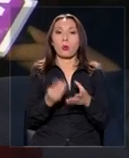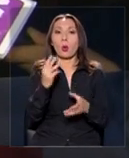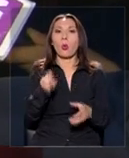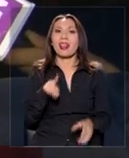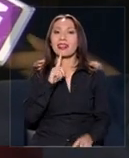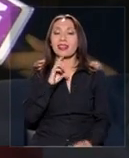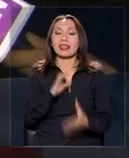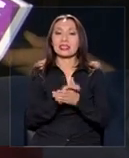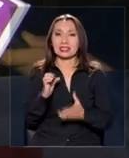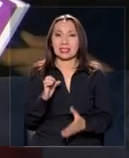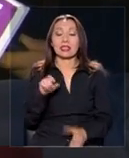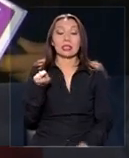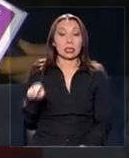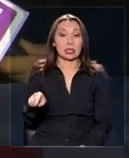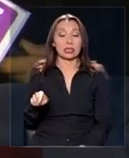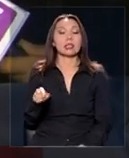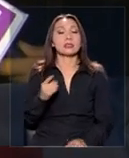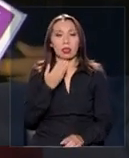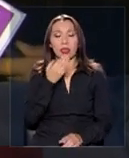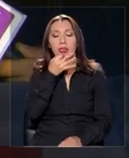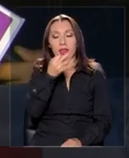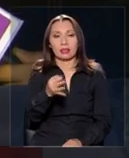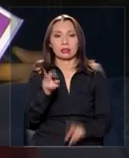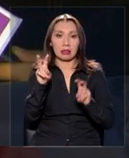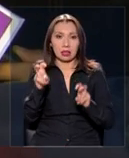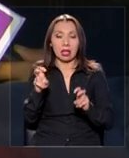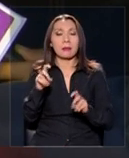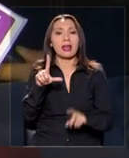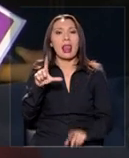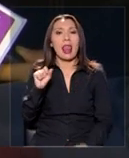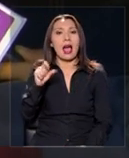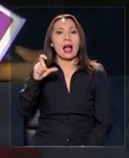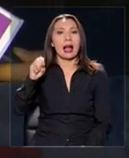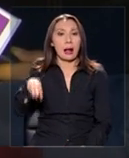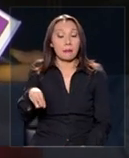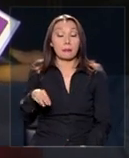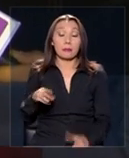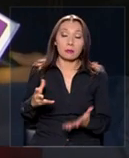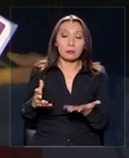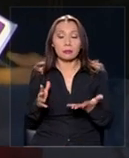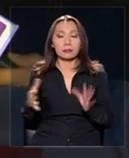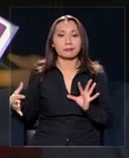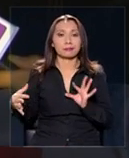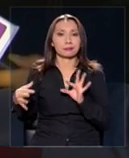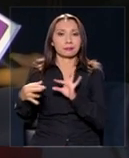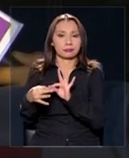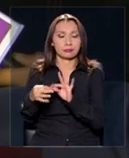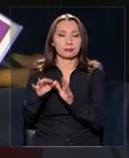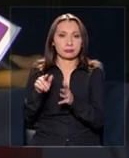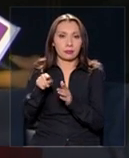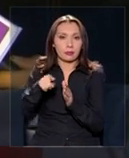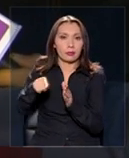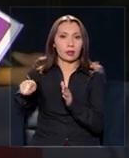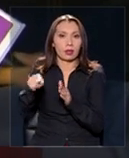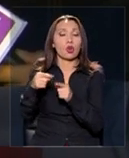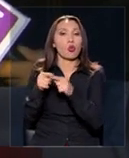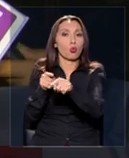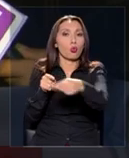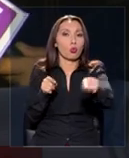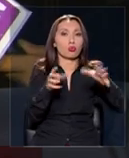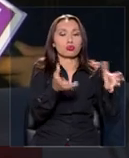Catrileo también se hace alguna referencia a la CAM, lo que sin duda nos permite vincular de cierta manera este hecho con otros